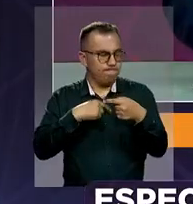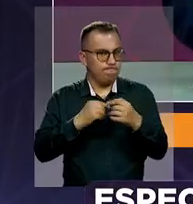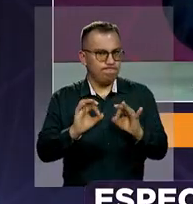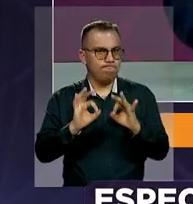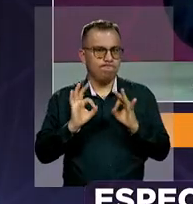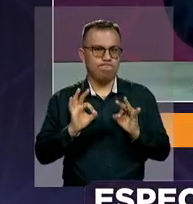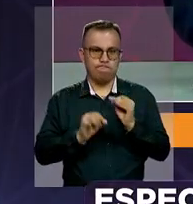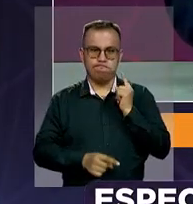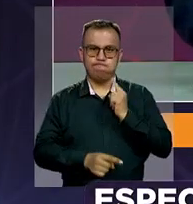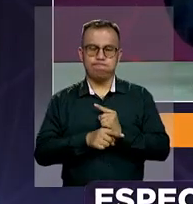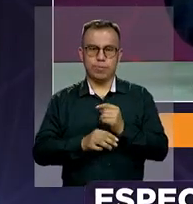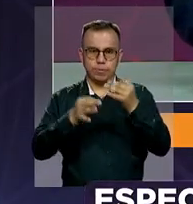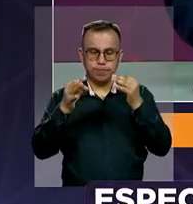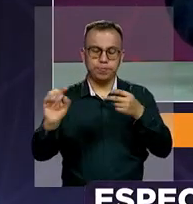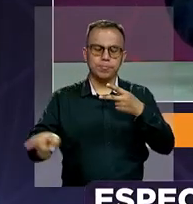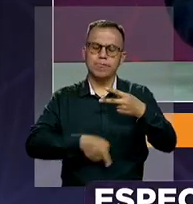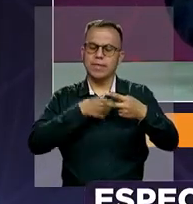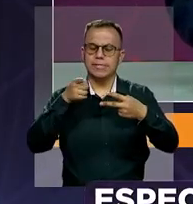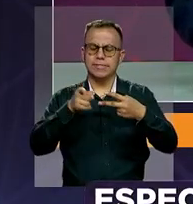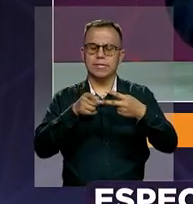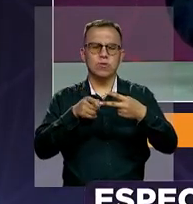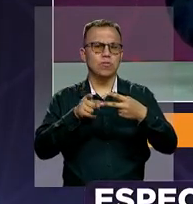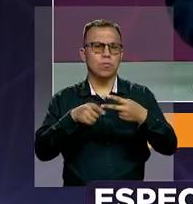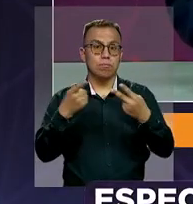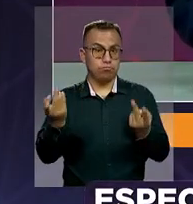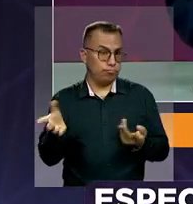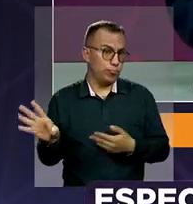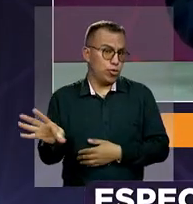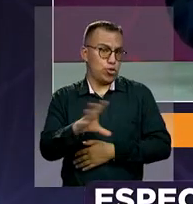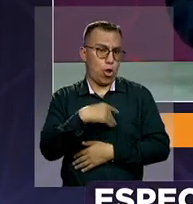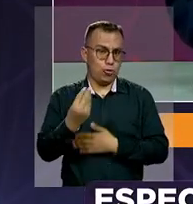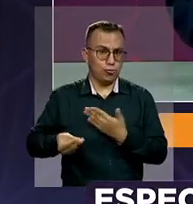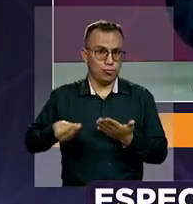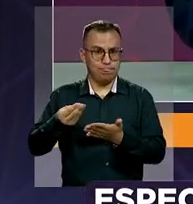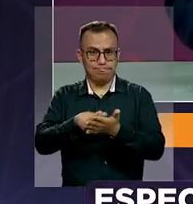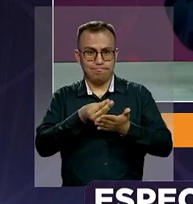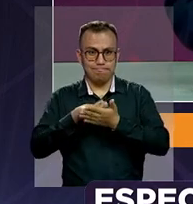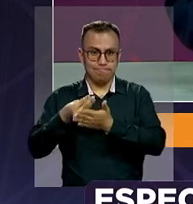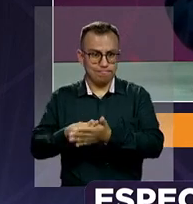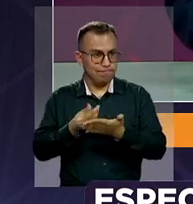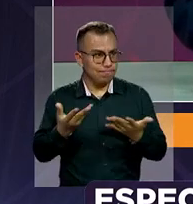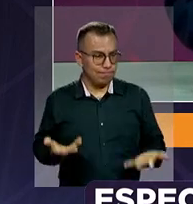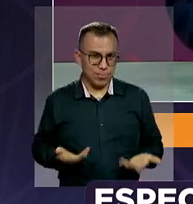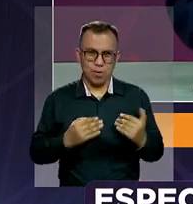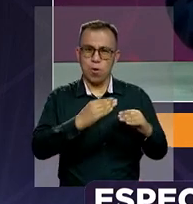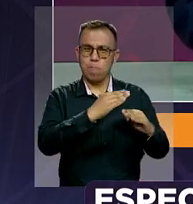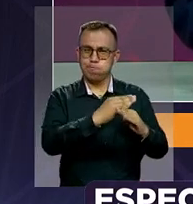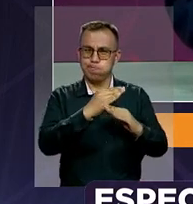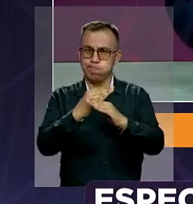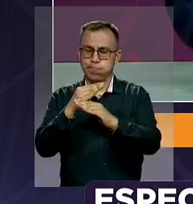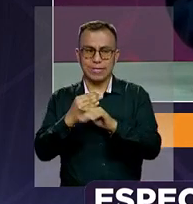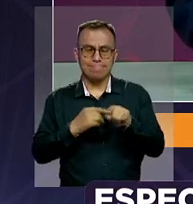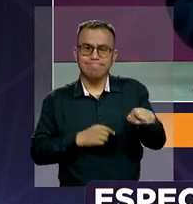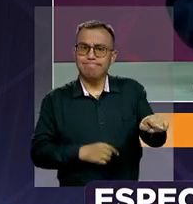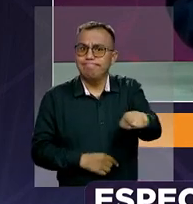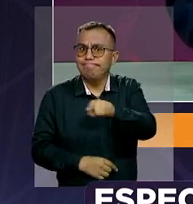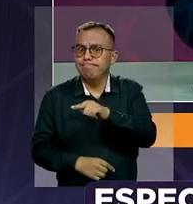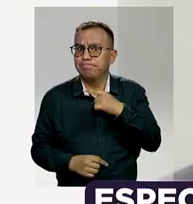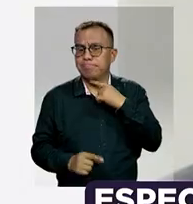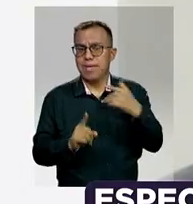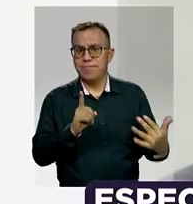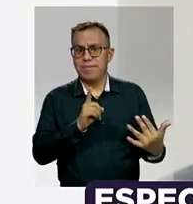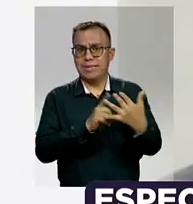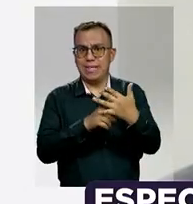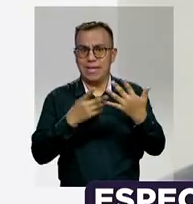fuerte y contundente. El segundo es que todos tenemos que poner. Estas personas que están haciendo bloqueos, pues están perjudicando a los